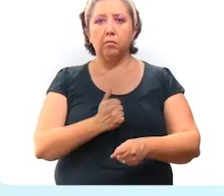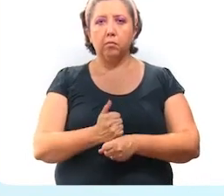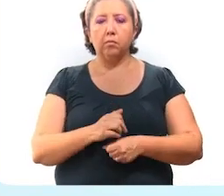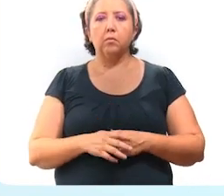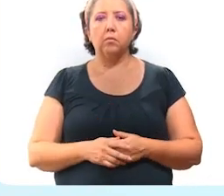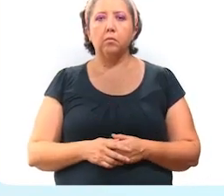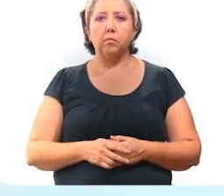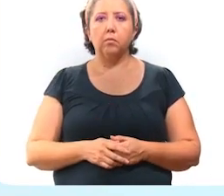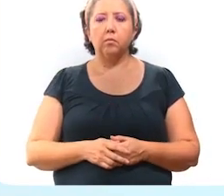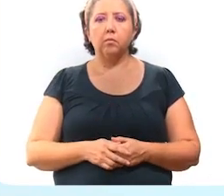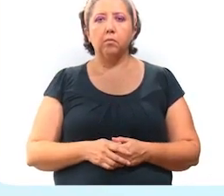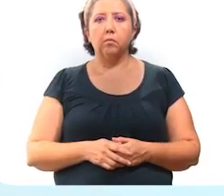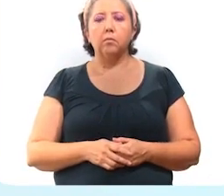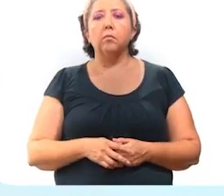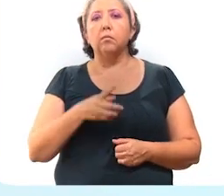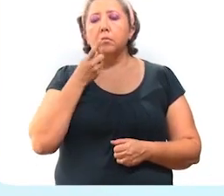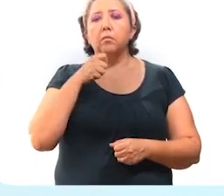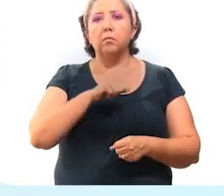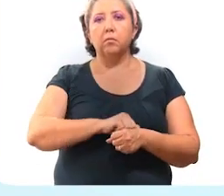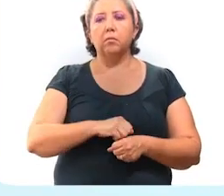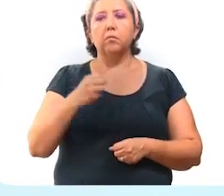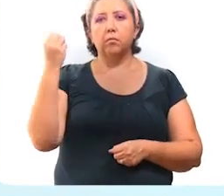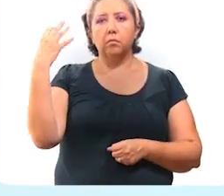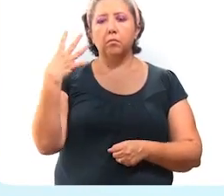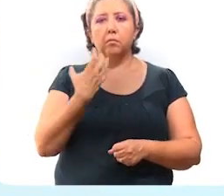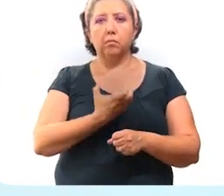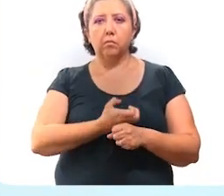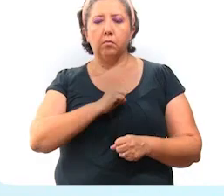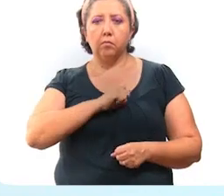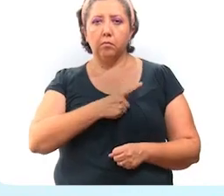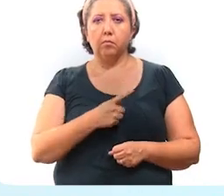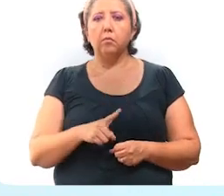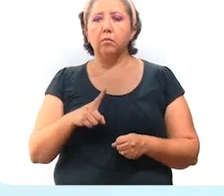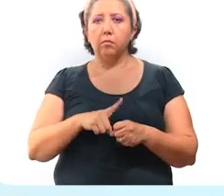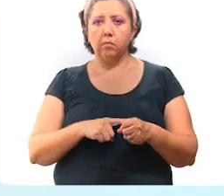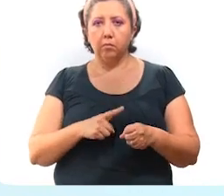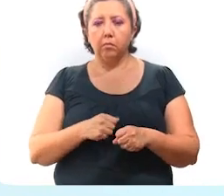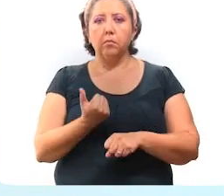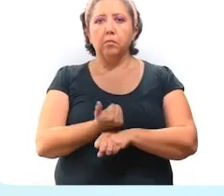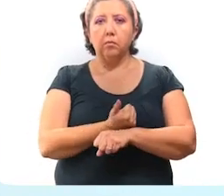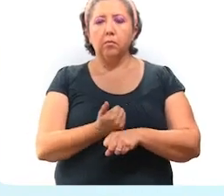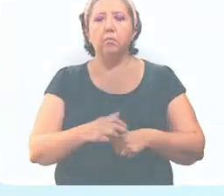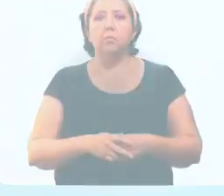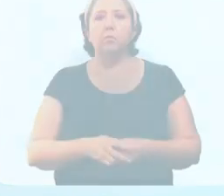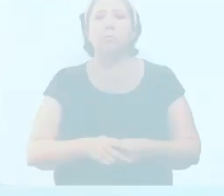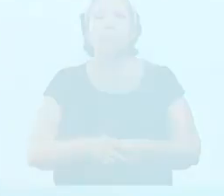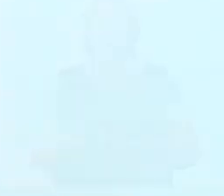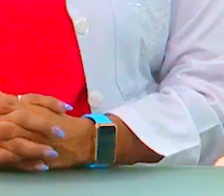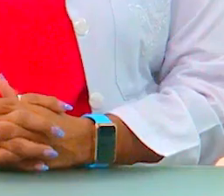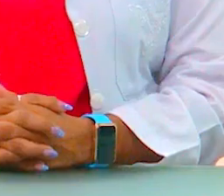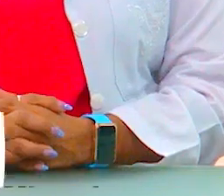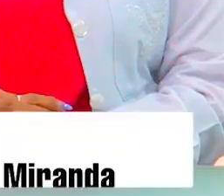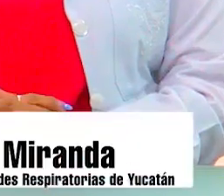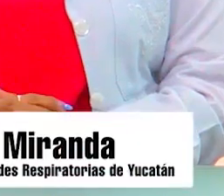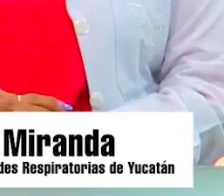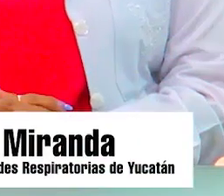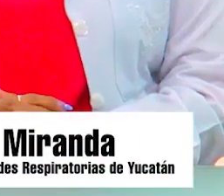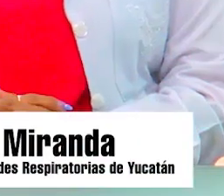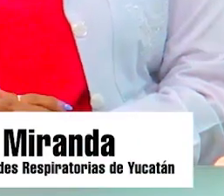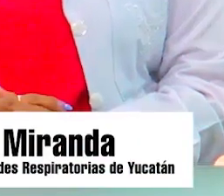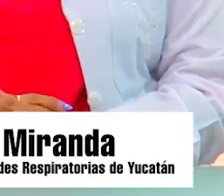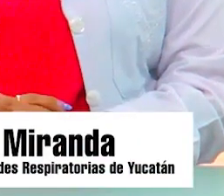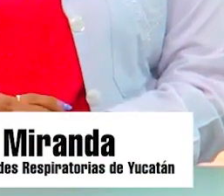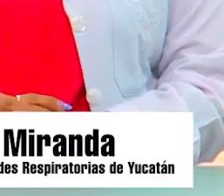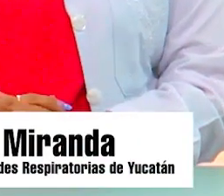107 años. Los indicadores semanales del Semáforo Estatal de Salud marcan color amarillo. Este es el informe del día de hoy, doctora.